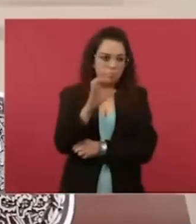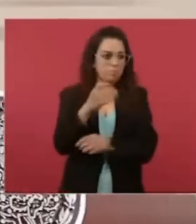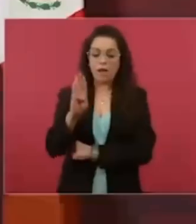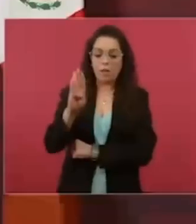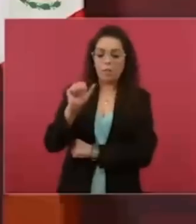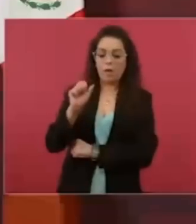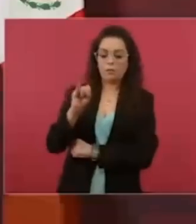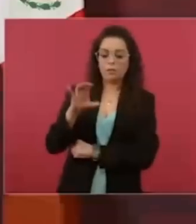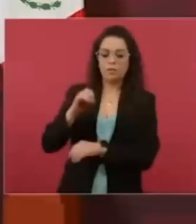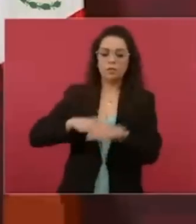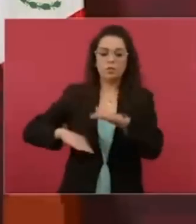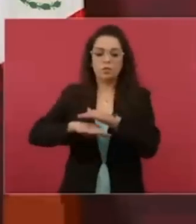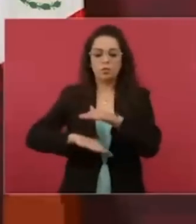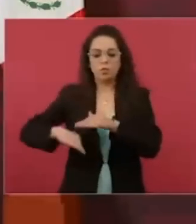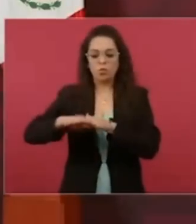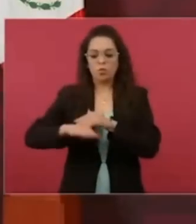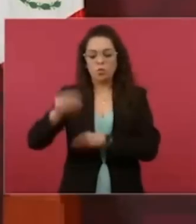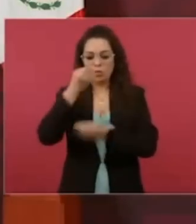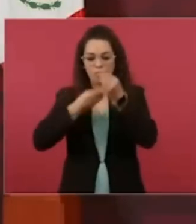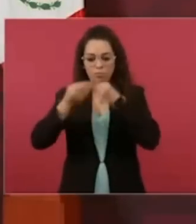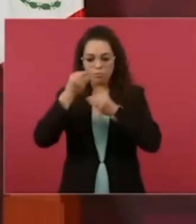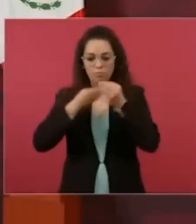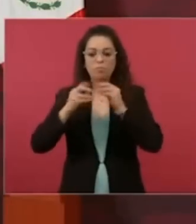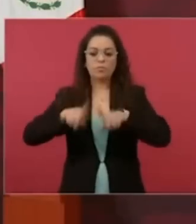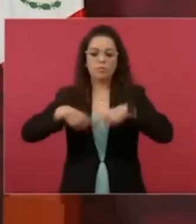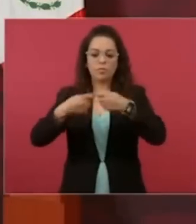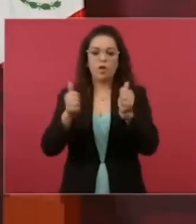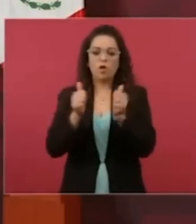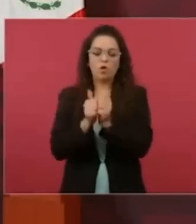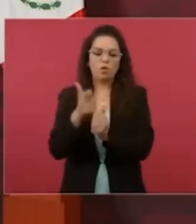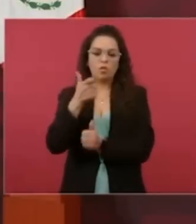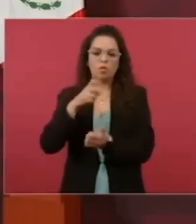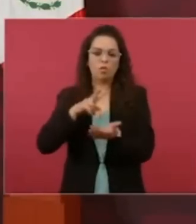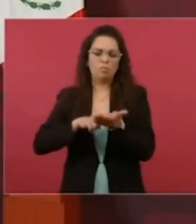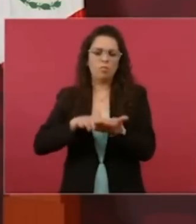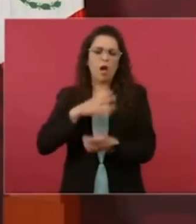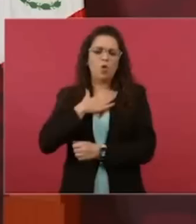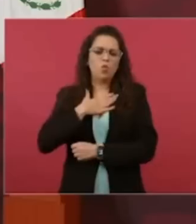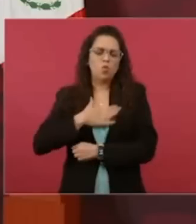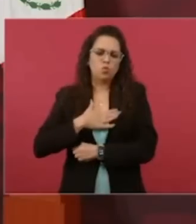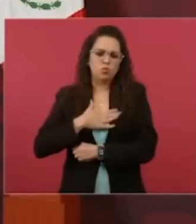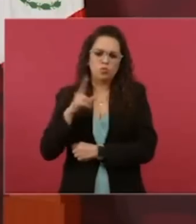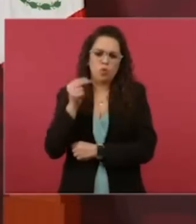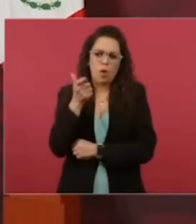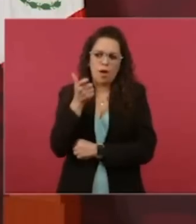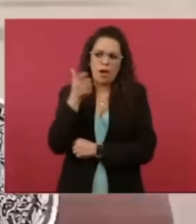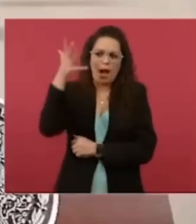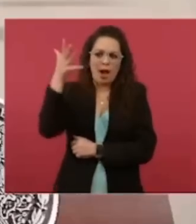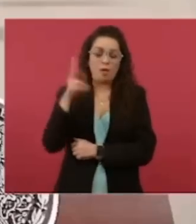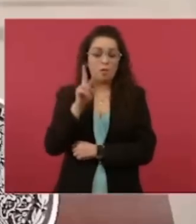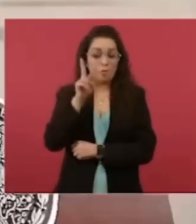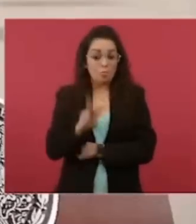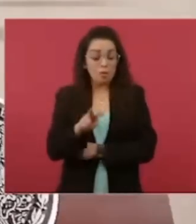A pesar de que cuando era senador, Samuel García siempre le metía demandas al